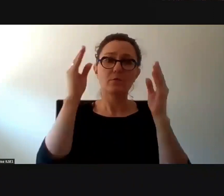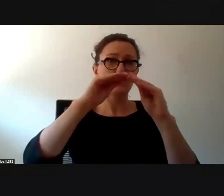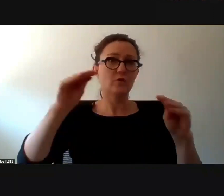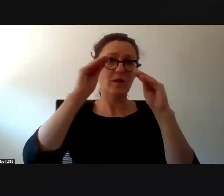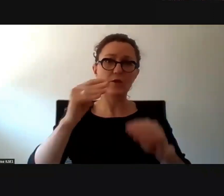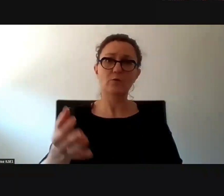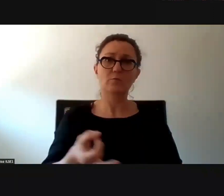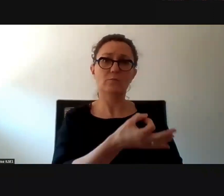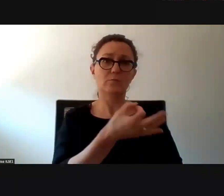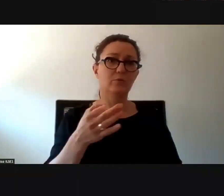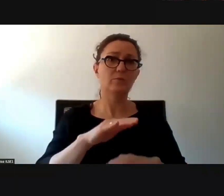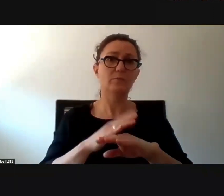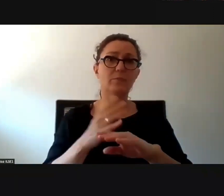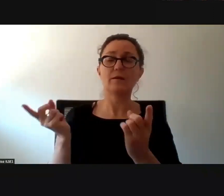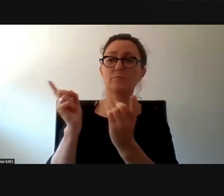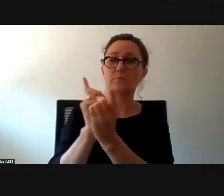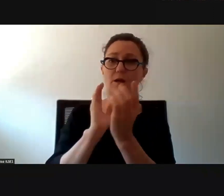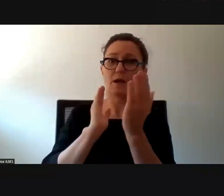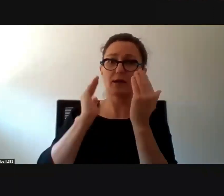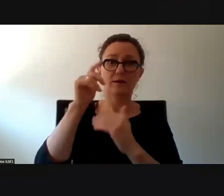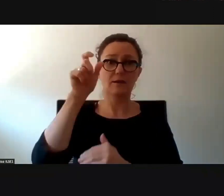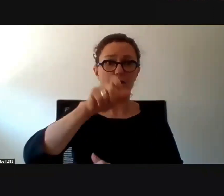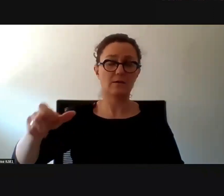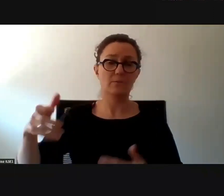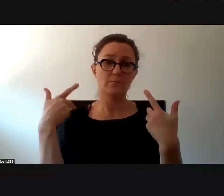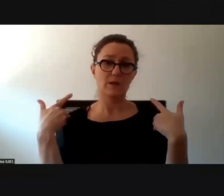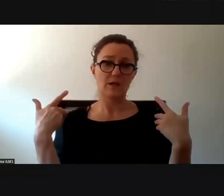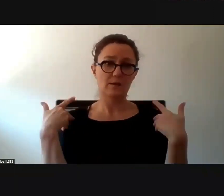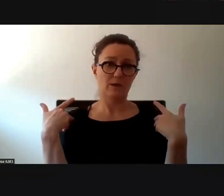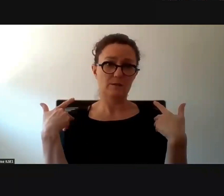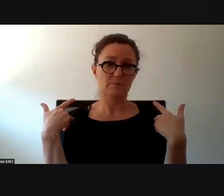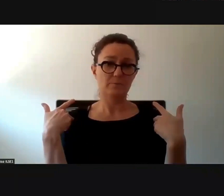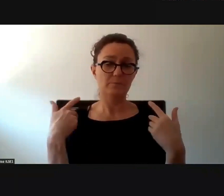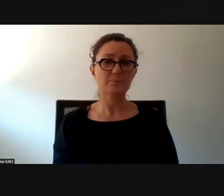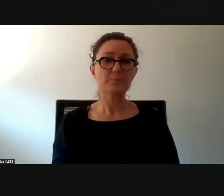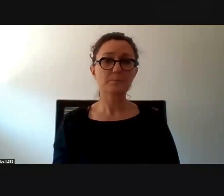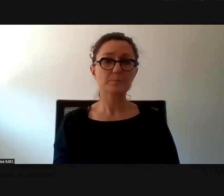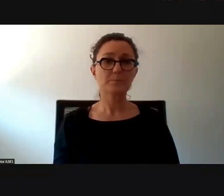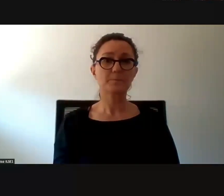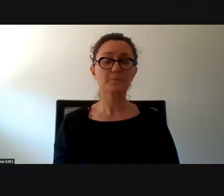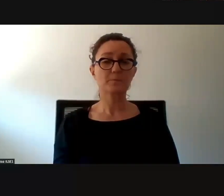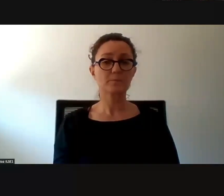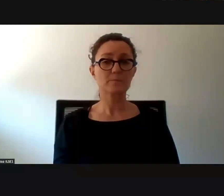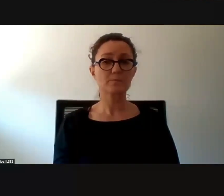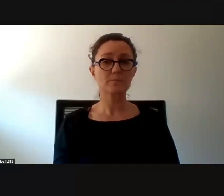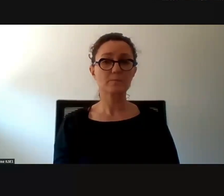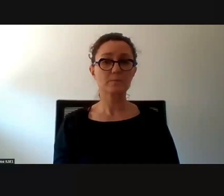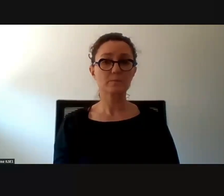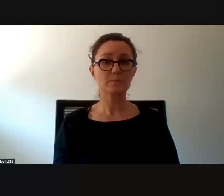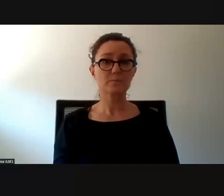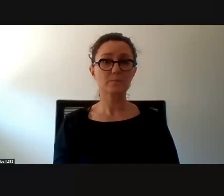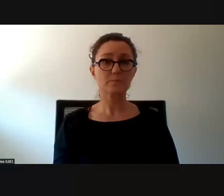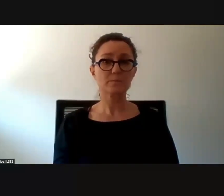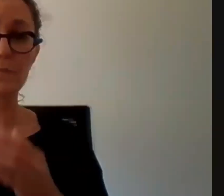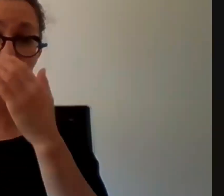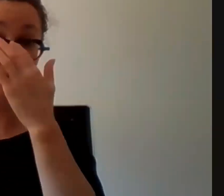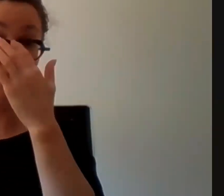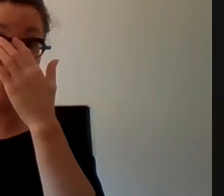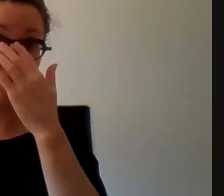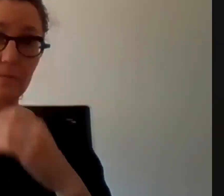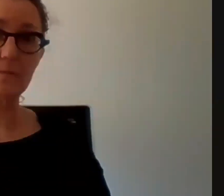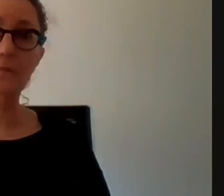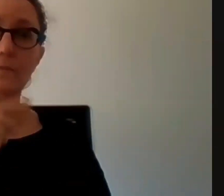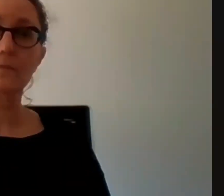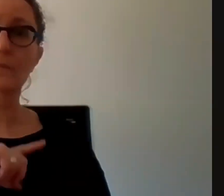atender adecuadamente a estas víctimas. Igualmente nosotros estamos pidiendo que esa medida